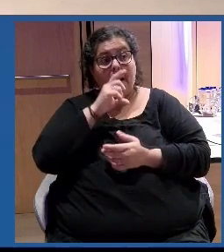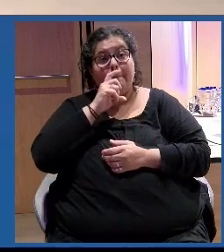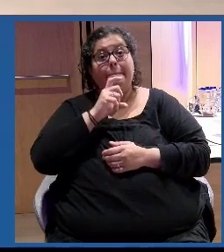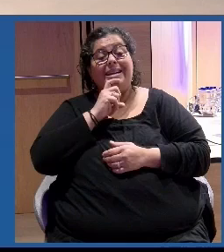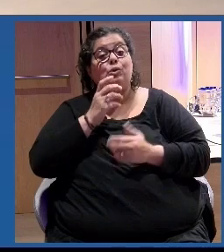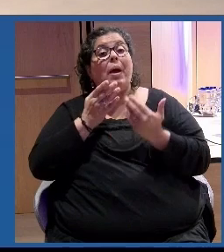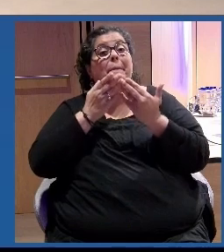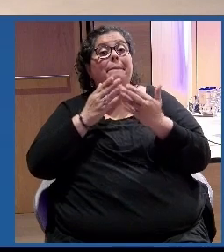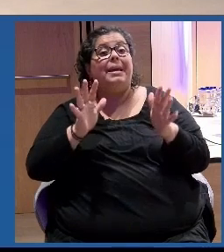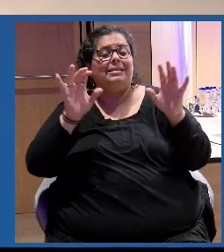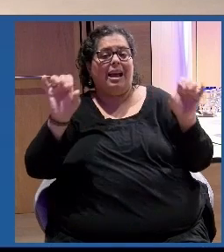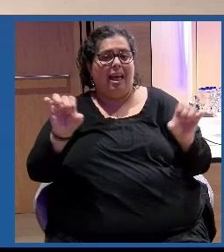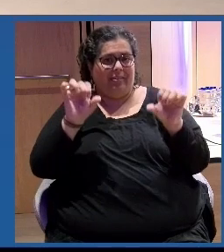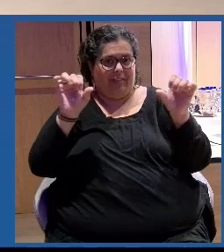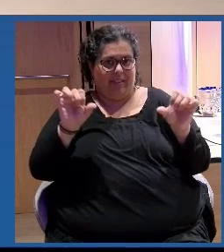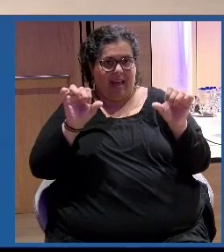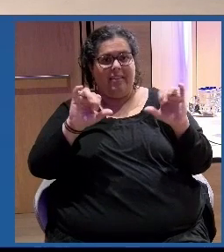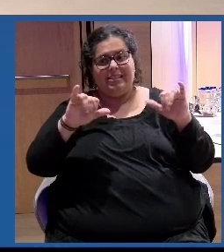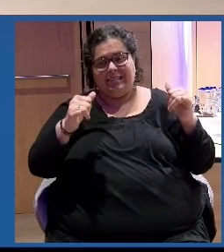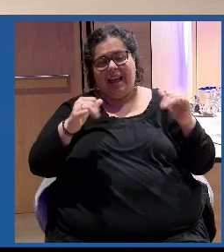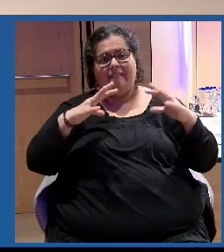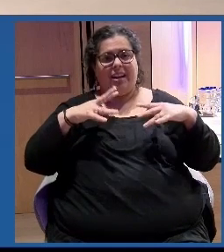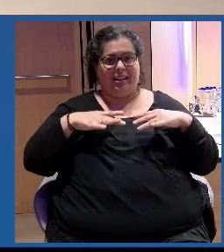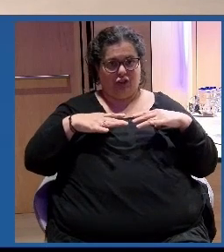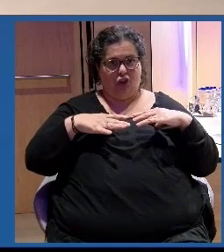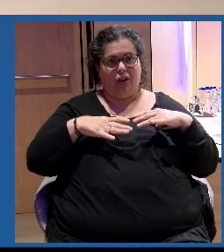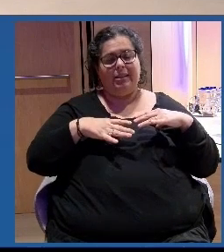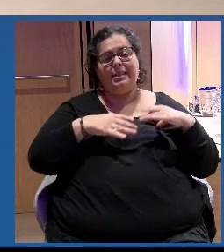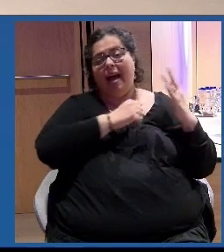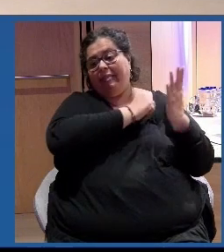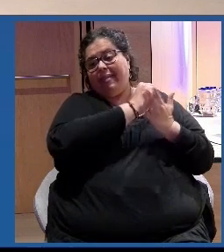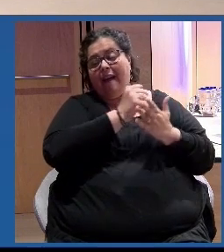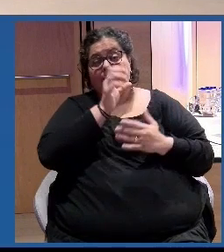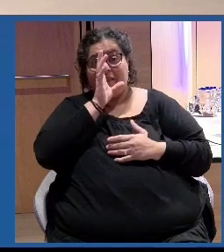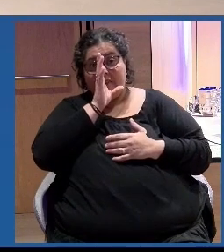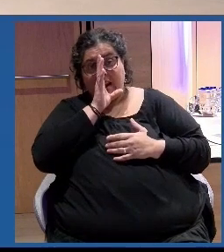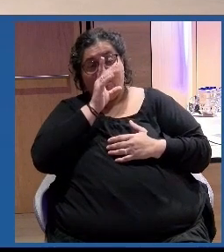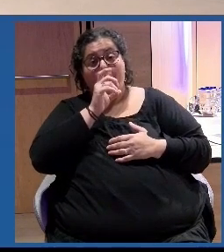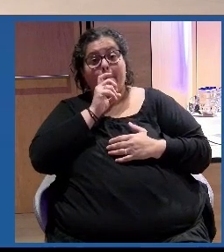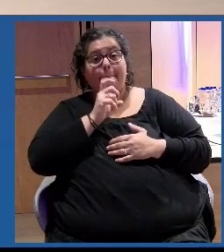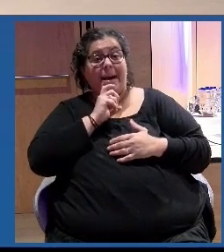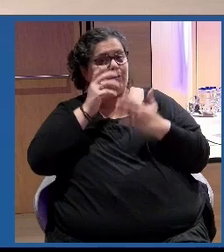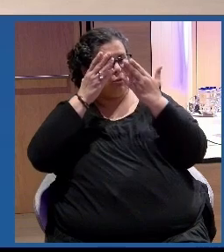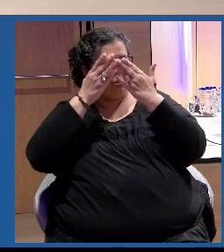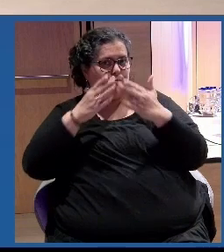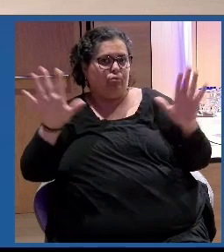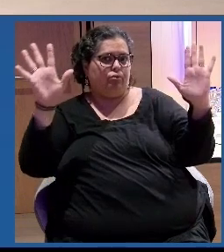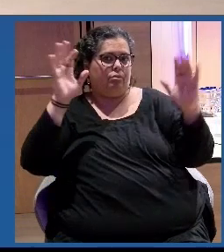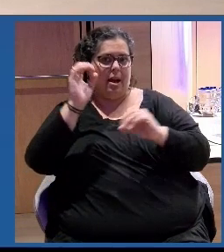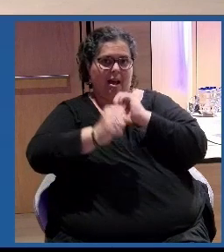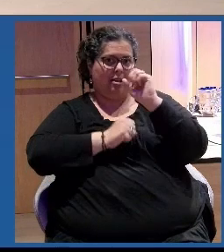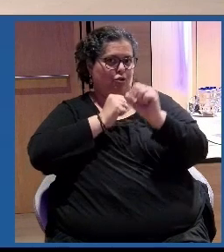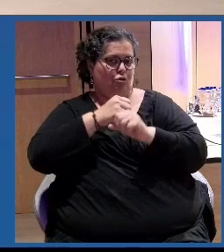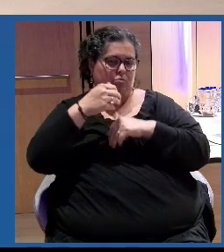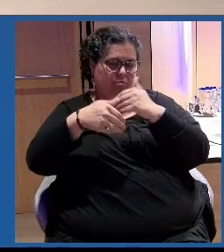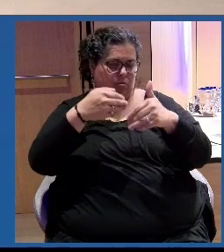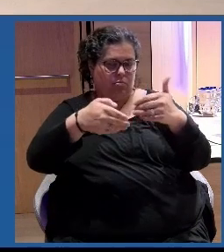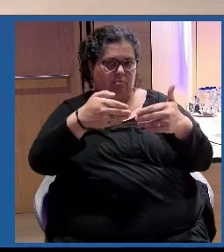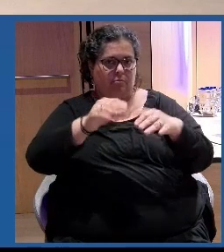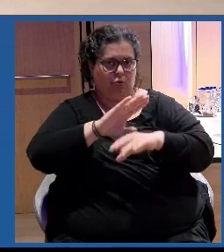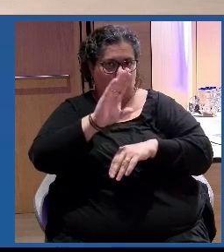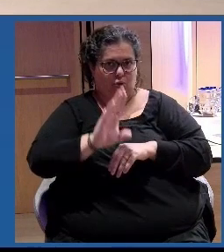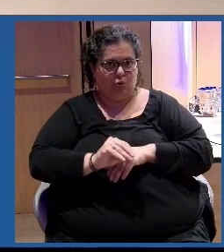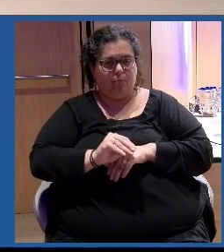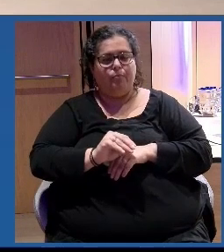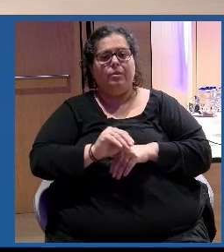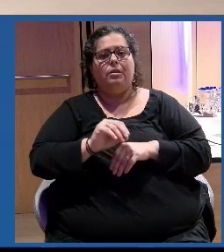pasado las vacaciones de enero y febrero, y en marzo entendemos incorporación de todos los estudiantes y los distintos actores políticos empiezan a programar